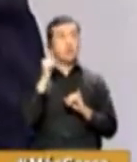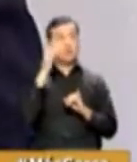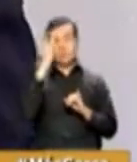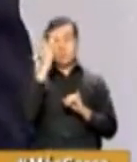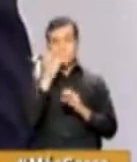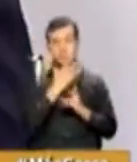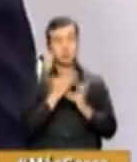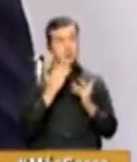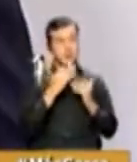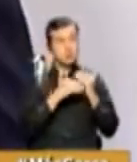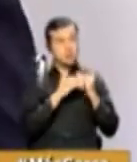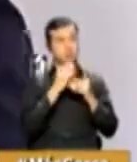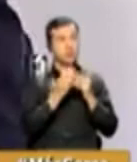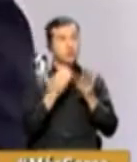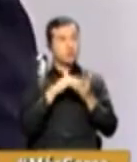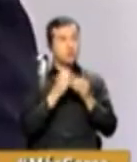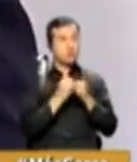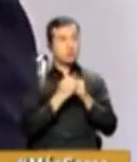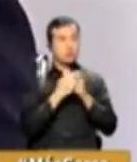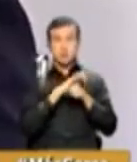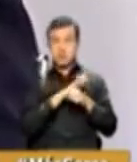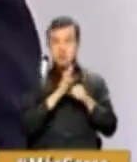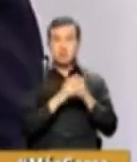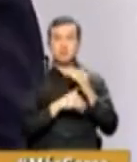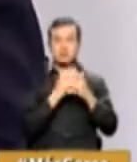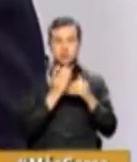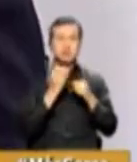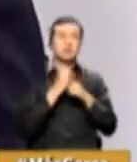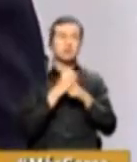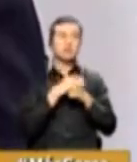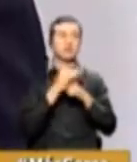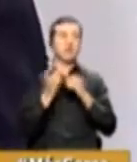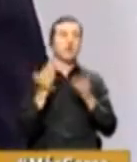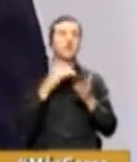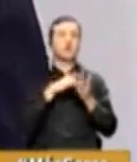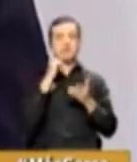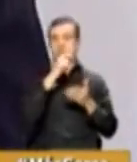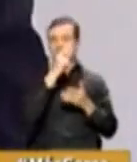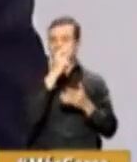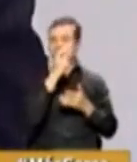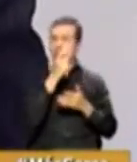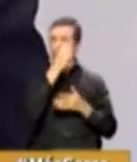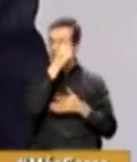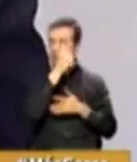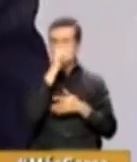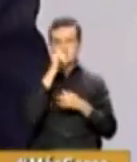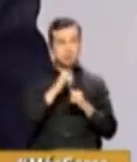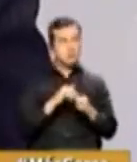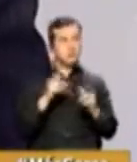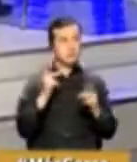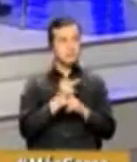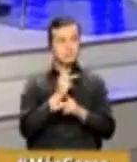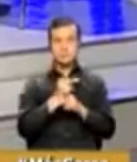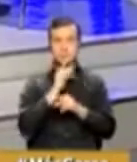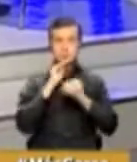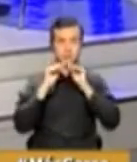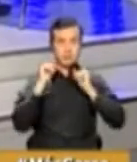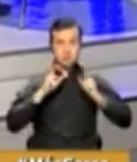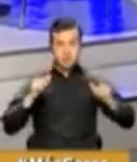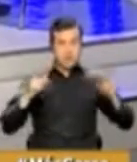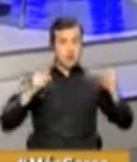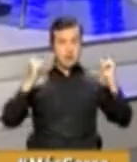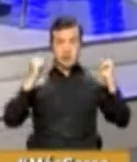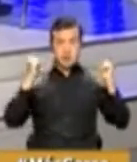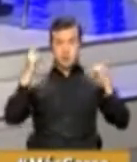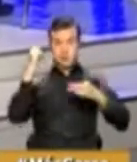porque está avanzando, no se quedó ahí. Uh-huh. Eso sigue avanzando y, bueno, Eso es terrible. El mensaje entonces, lo antes